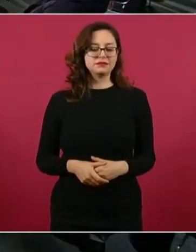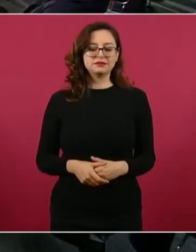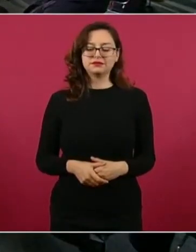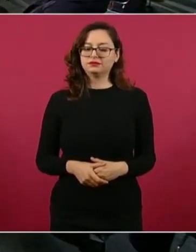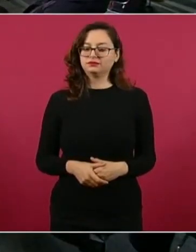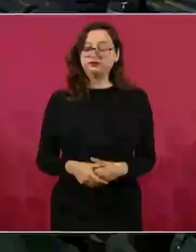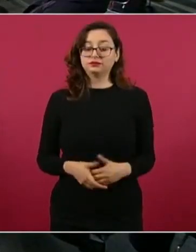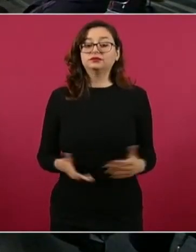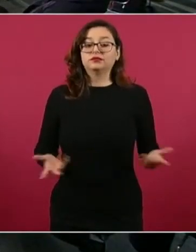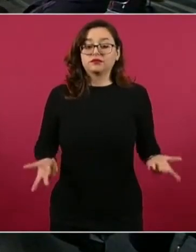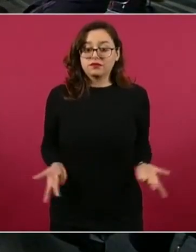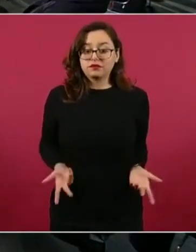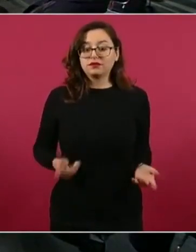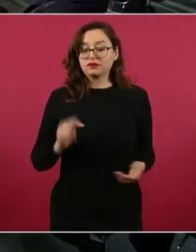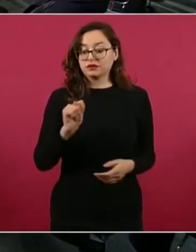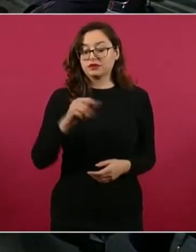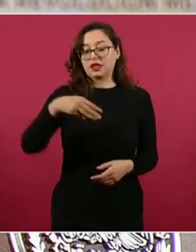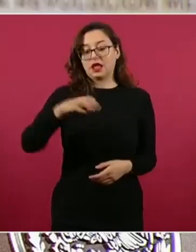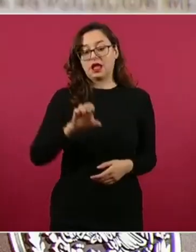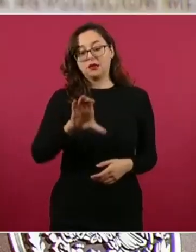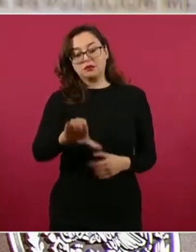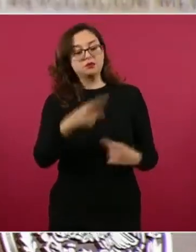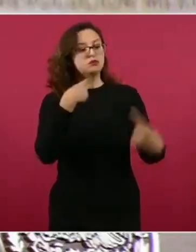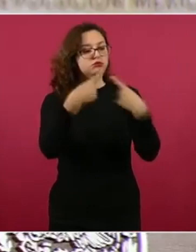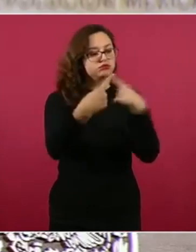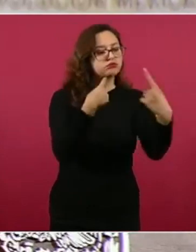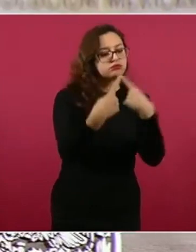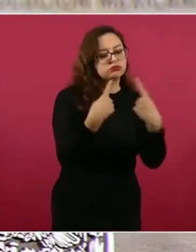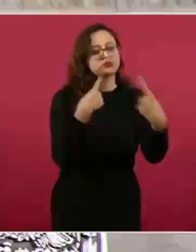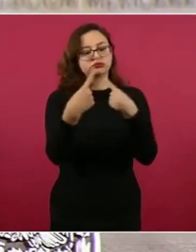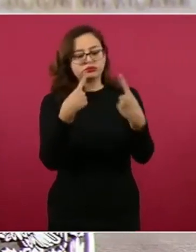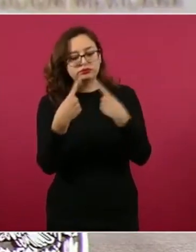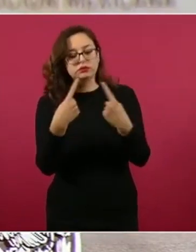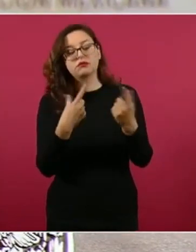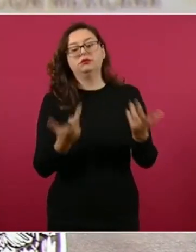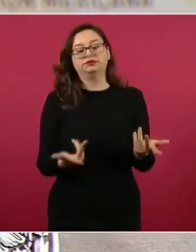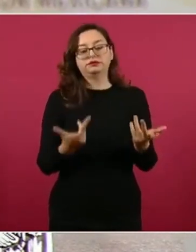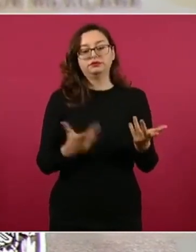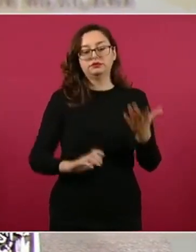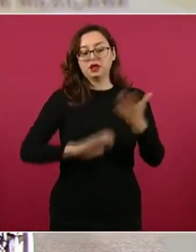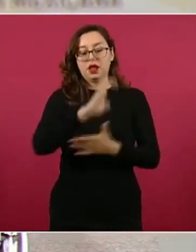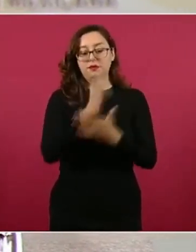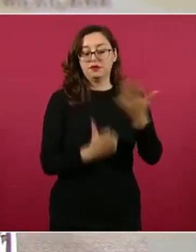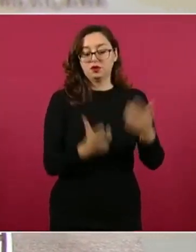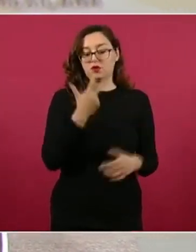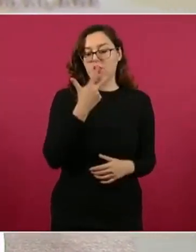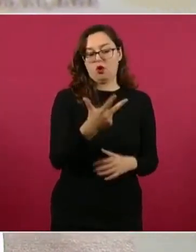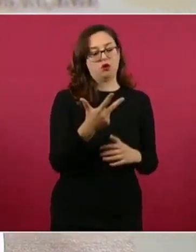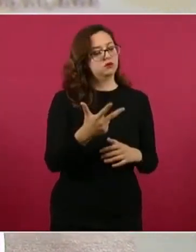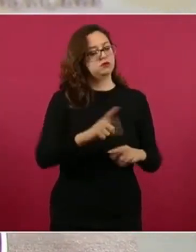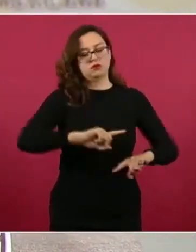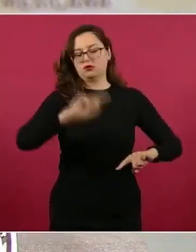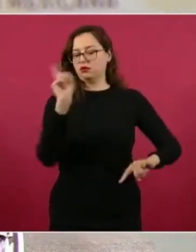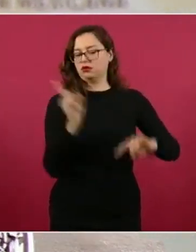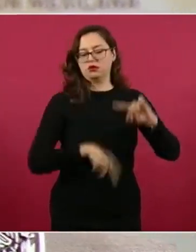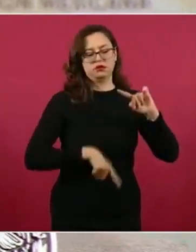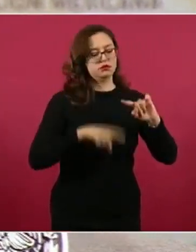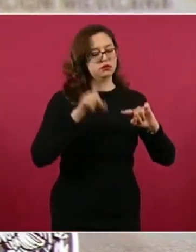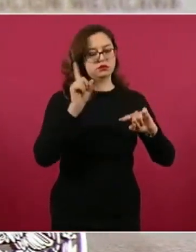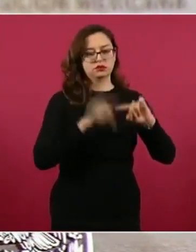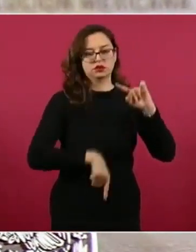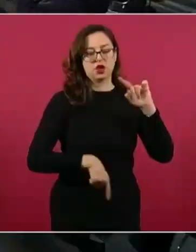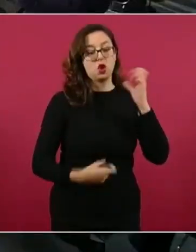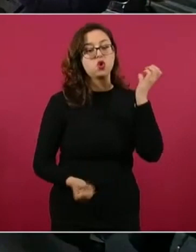nos llevó mucho tiempo, y que se logró que quitaran ese capítulo y que dejaran, pon